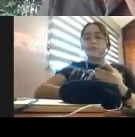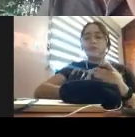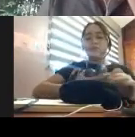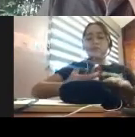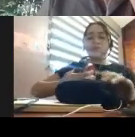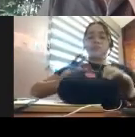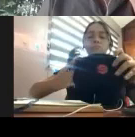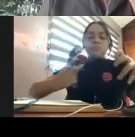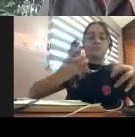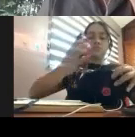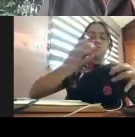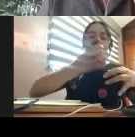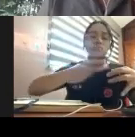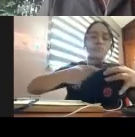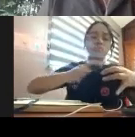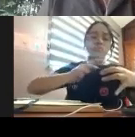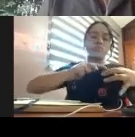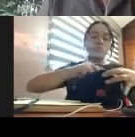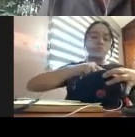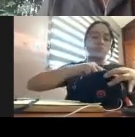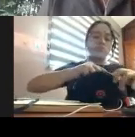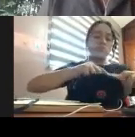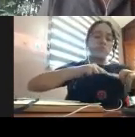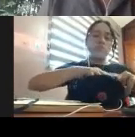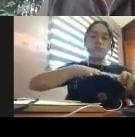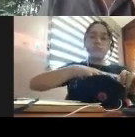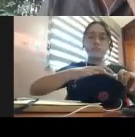el agua en descargas sanitarias.